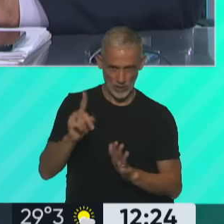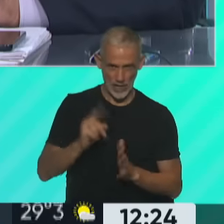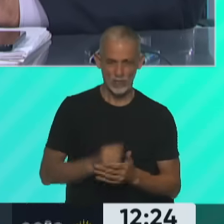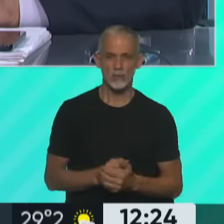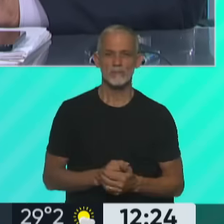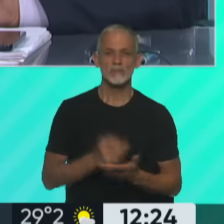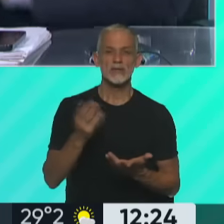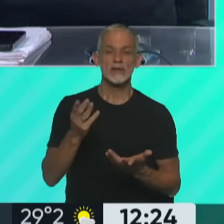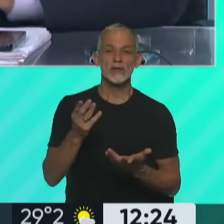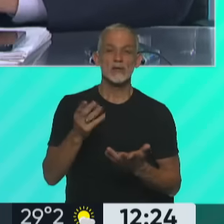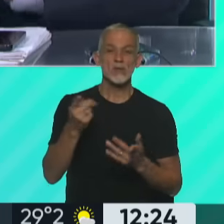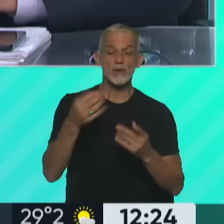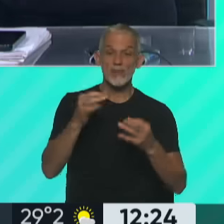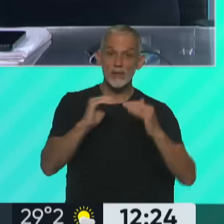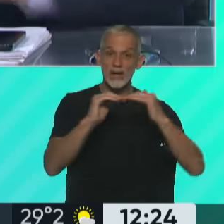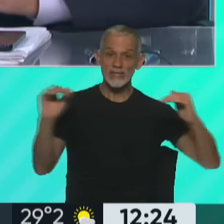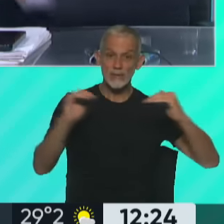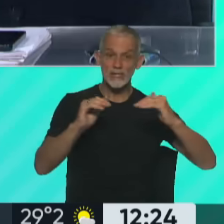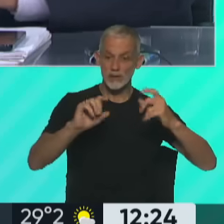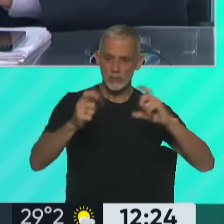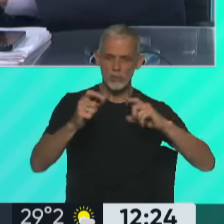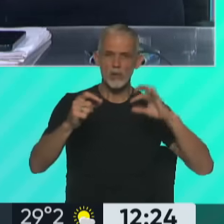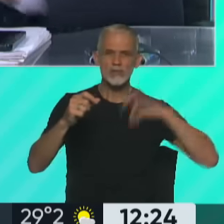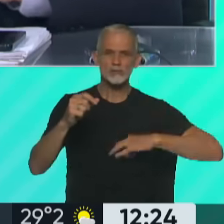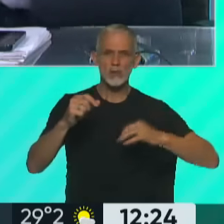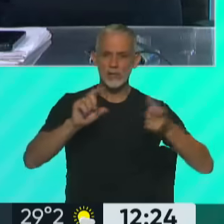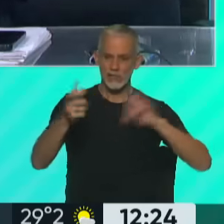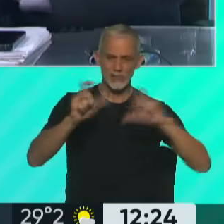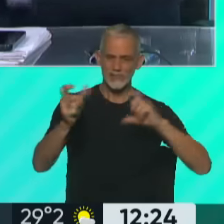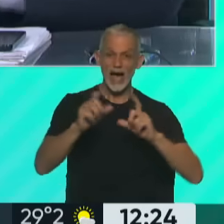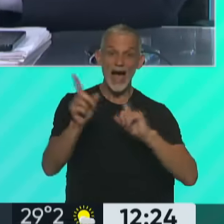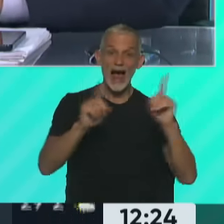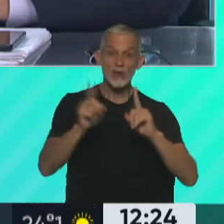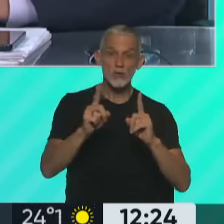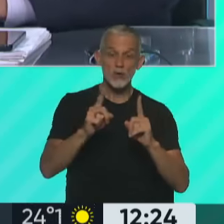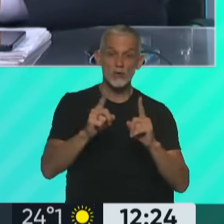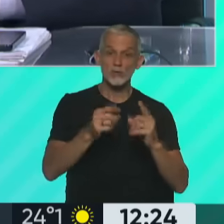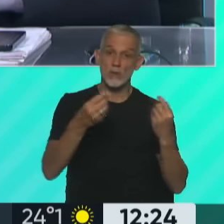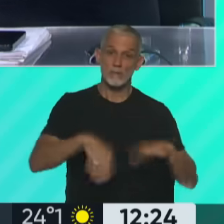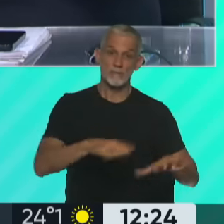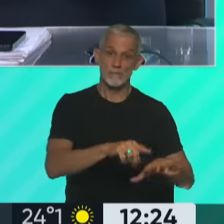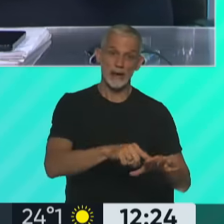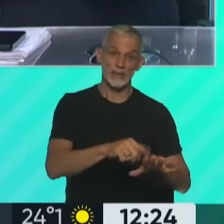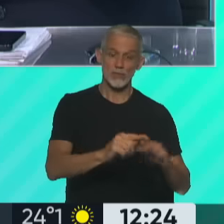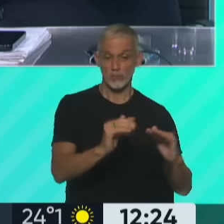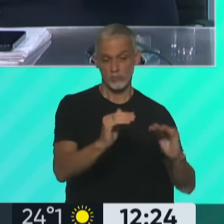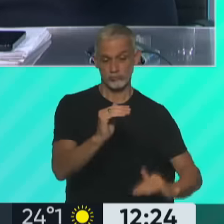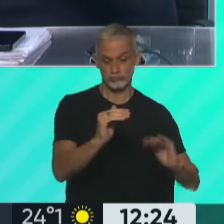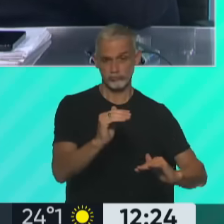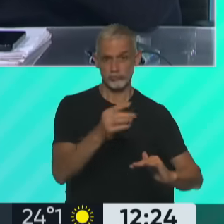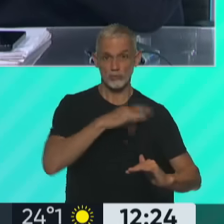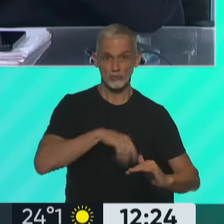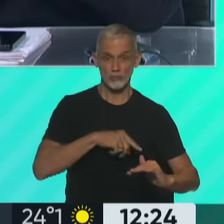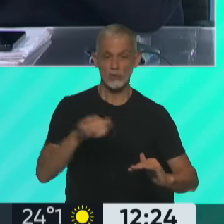decir, a partir de ahí sí una estabilidad, pero con un nivel de ingresos muy diferenciado entre unos que han sido los grandes perdedores y otros los grandes ganadores de